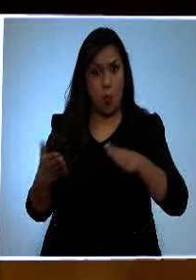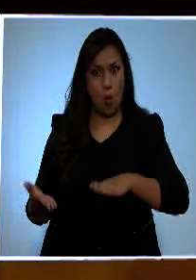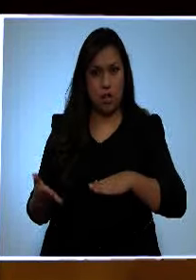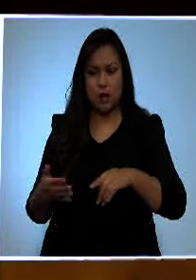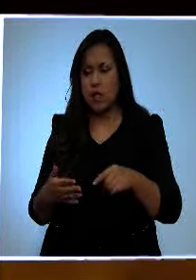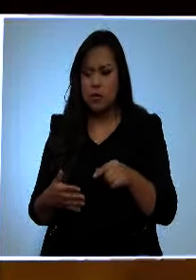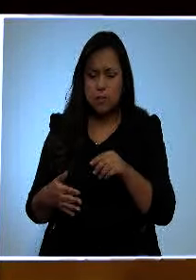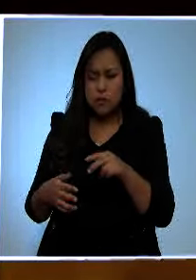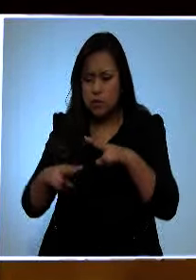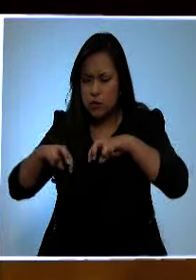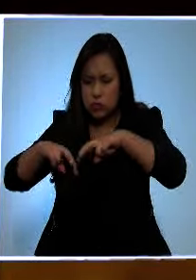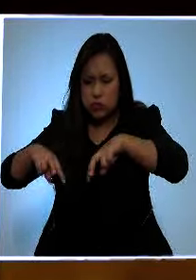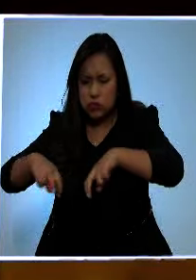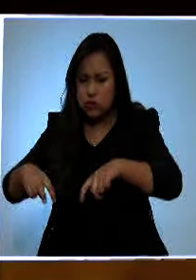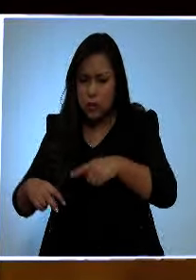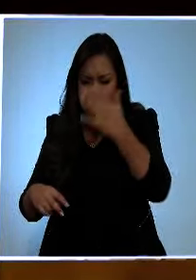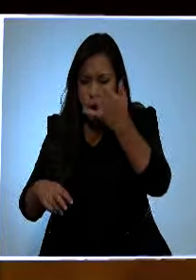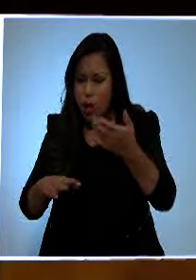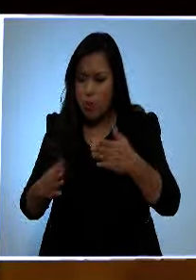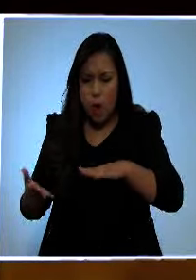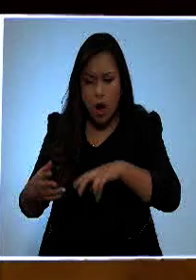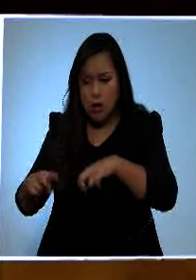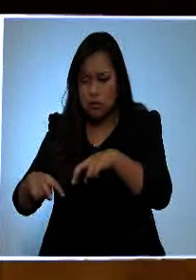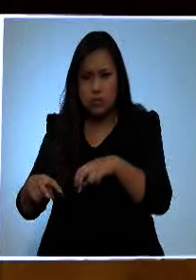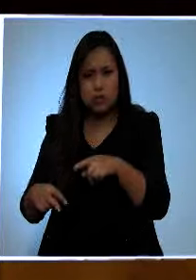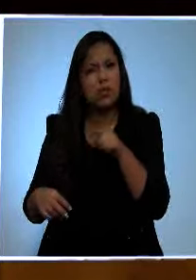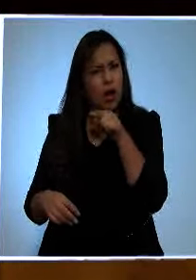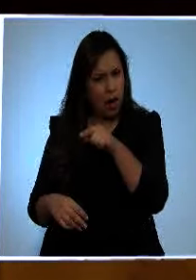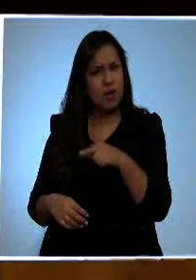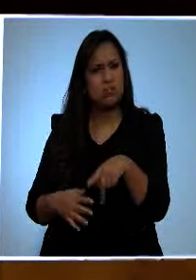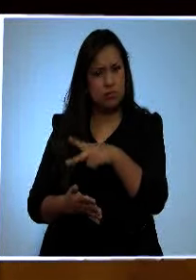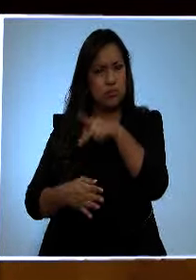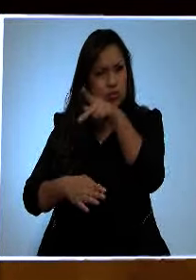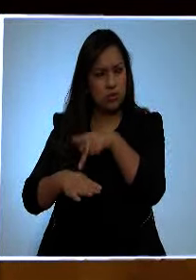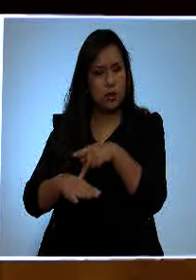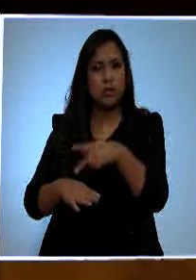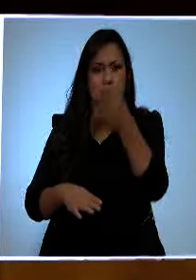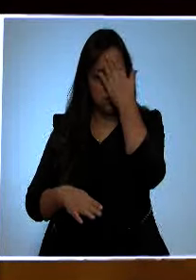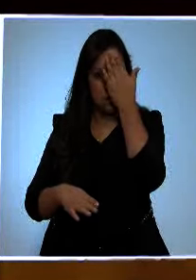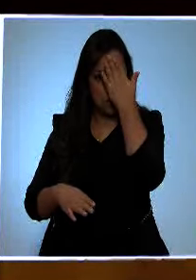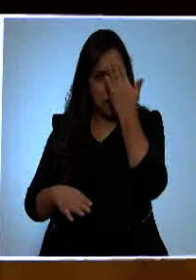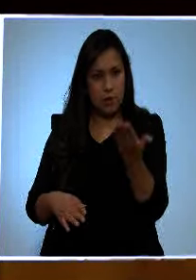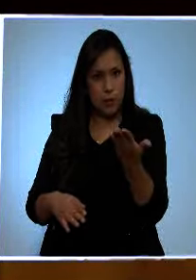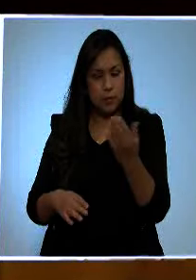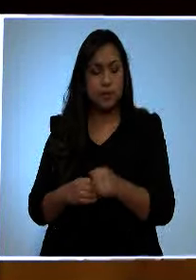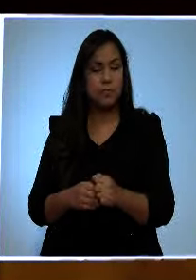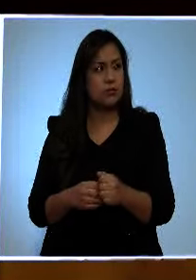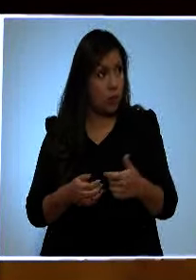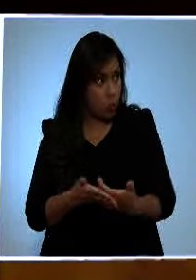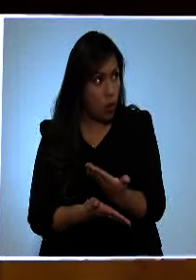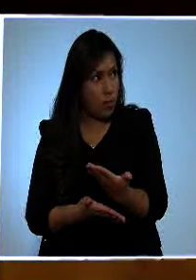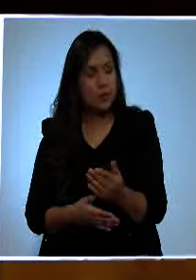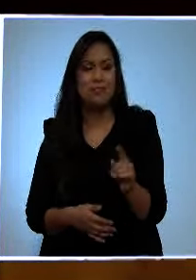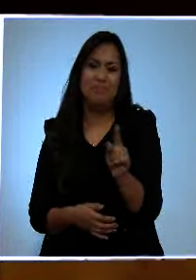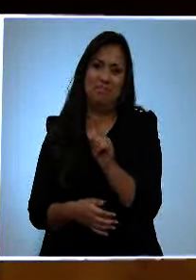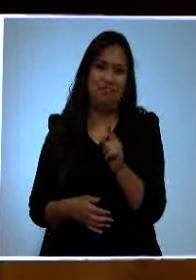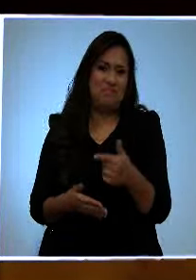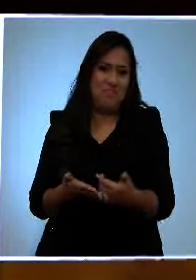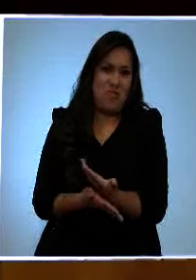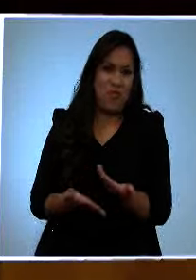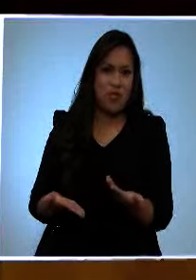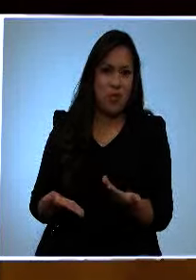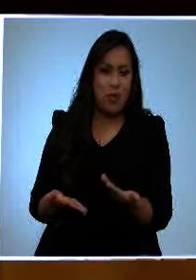bien lo dijo e estamos con conceptos no nuevos pero no son tan nuevos yo me atrevería a decir que